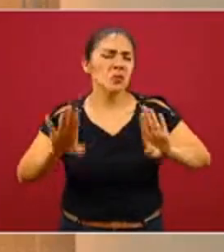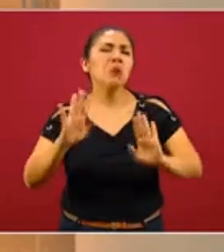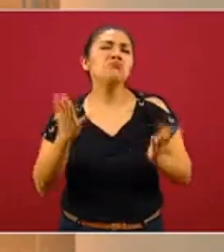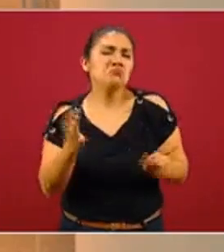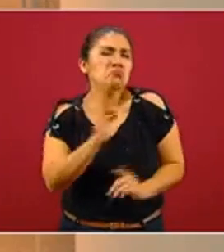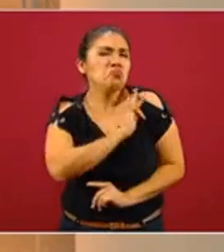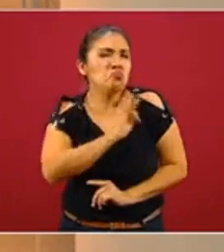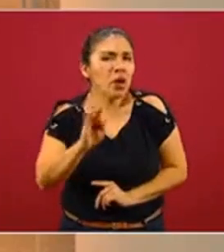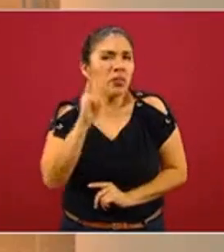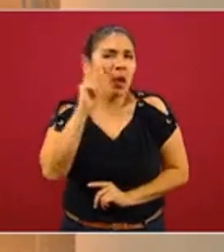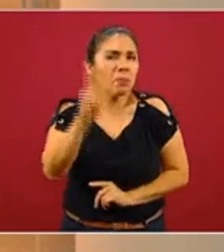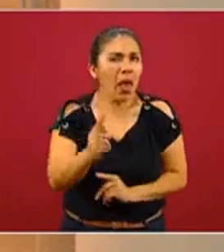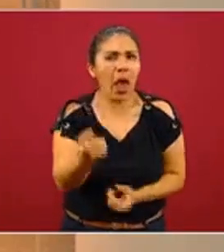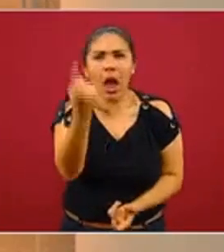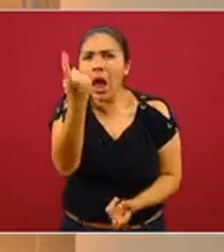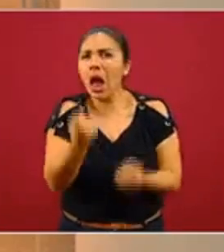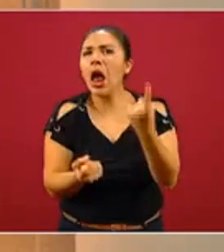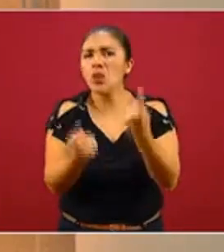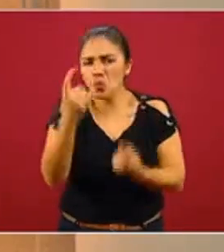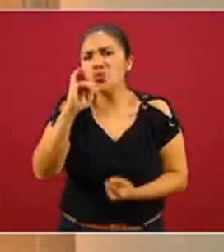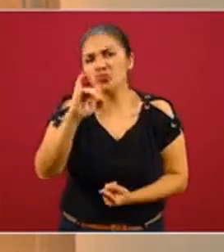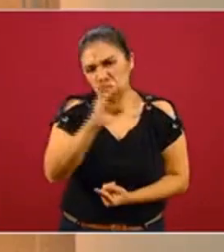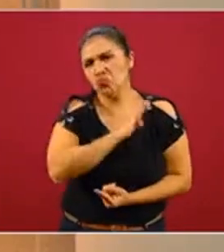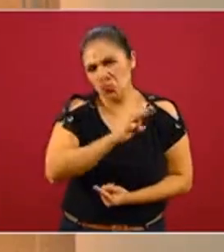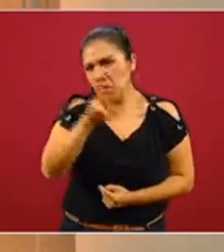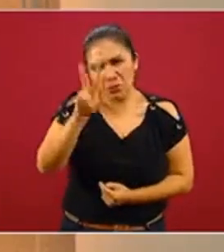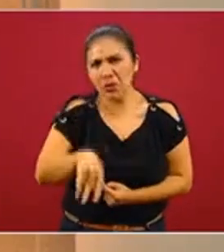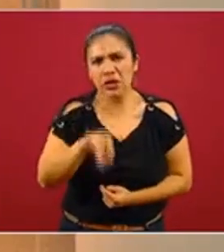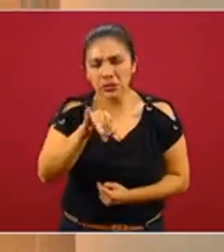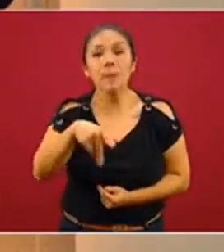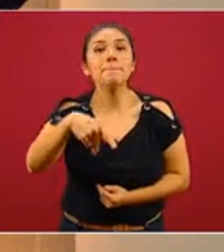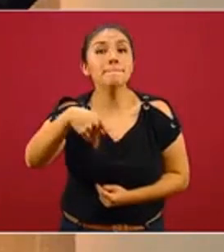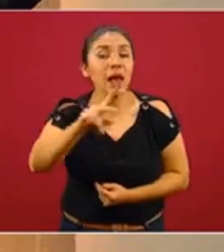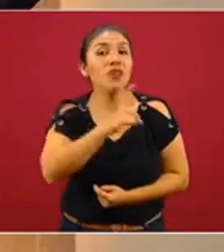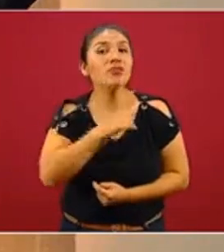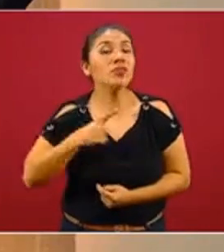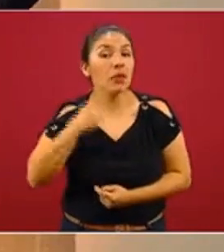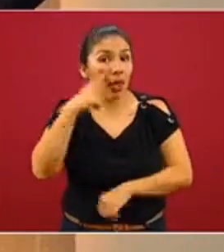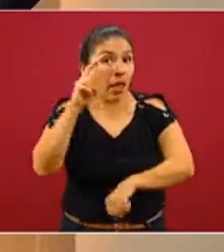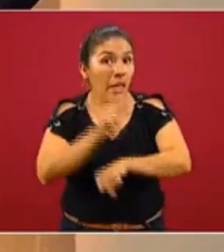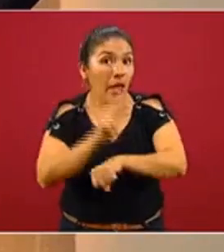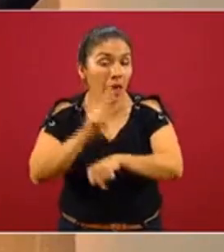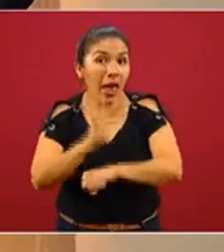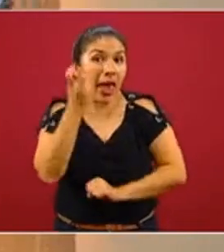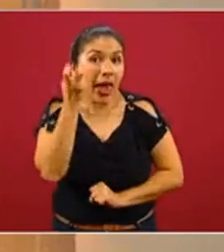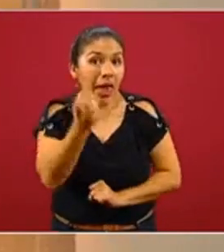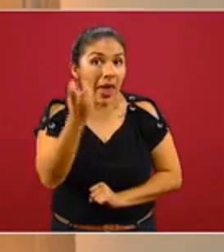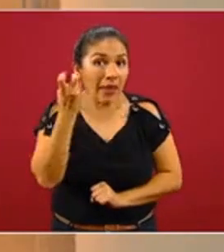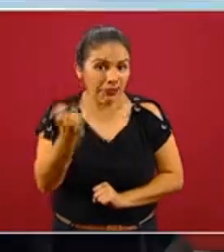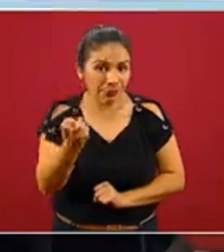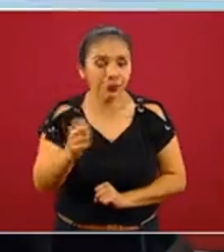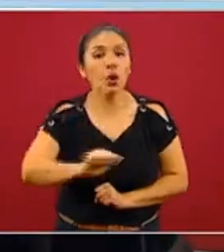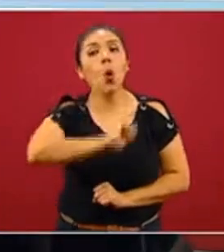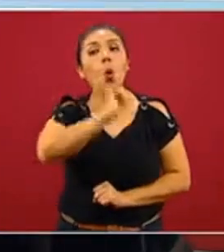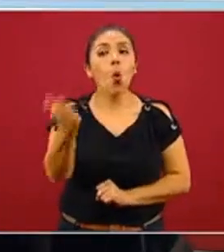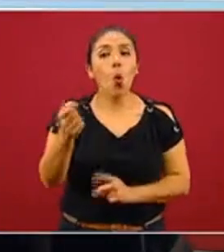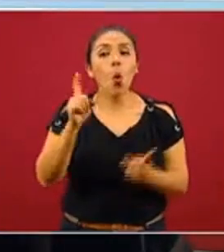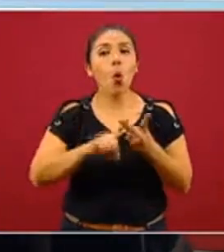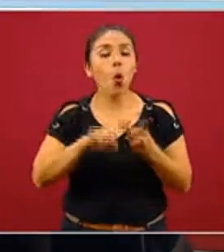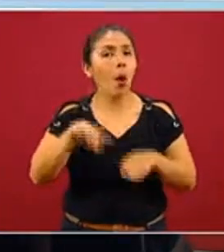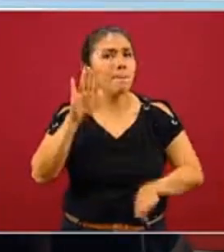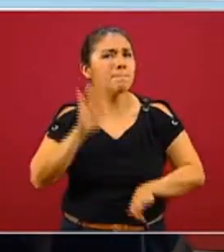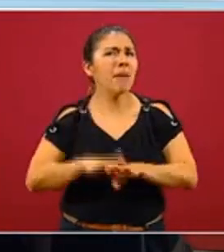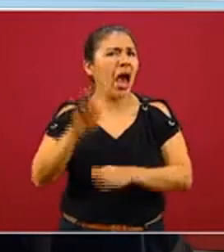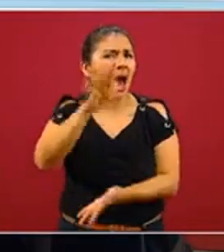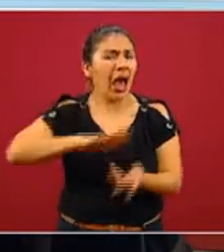que veamos algunos casos? Sí, es posible, pero hay que estar alertas en este sentido. Y la otra es que la gran mayoría de